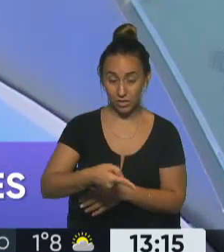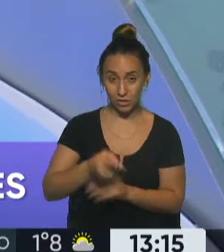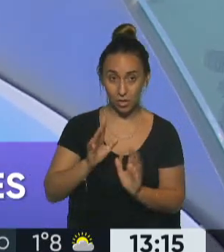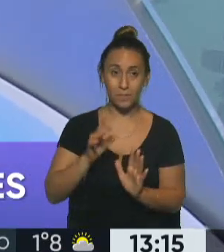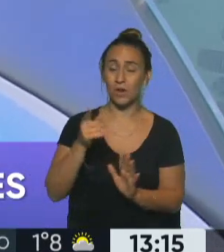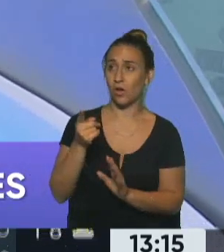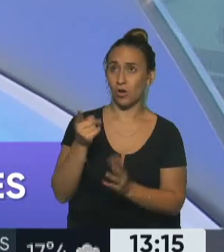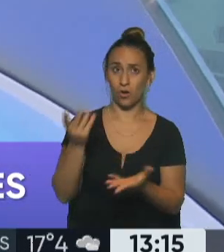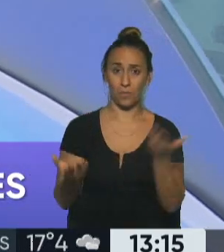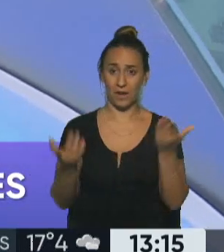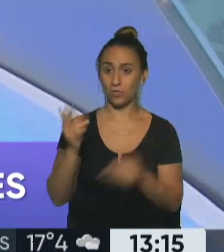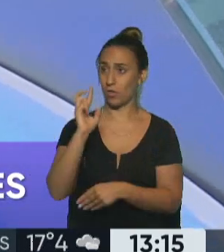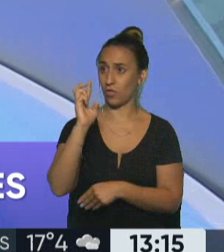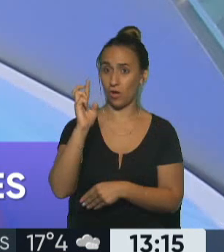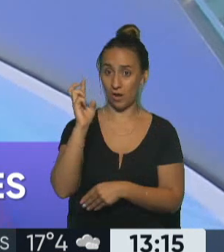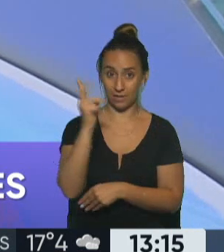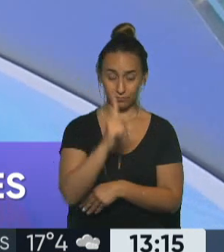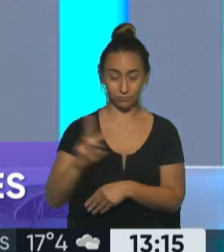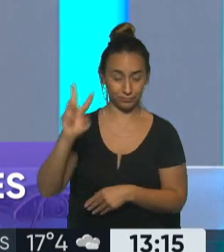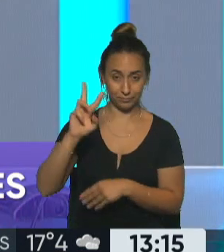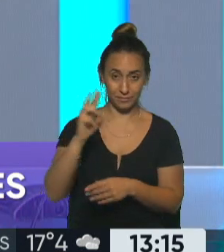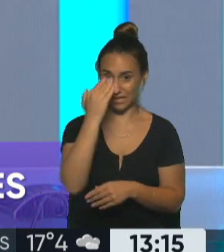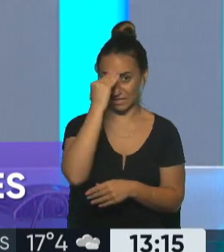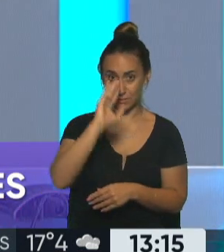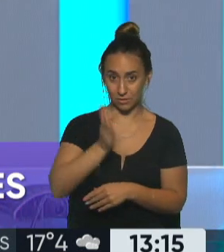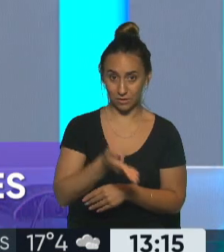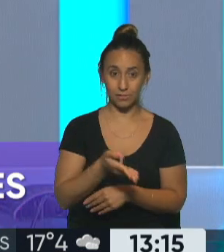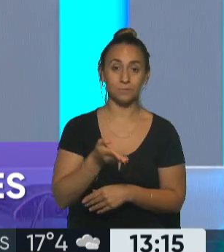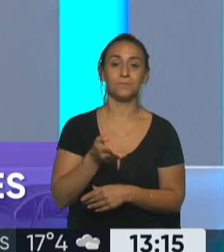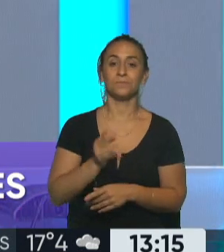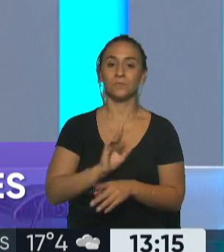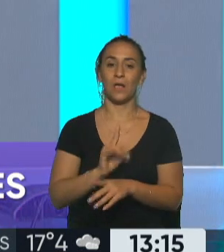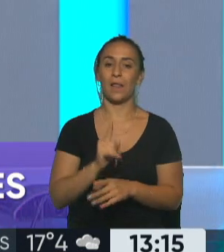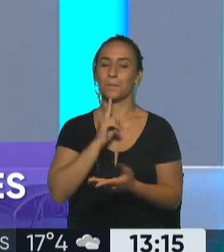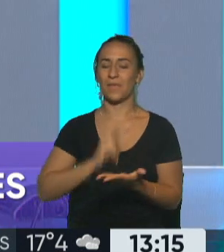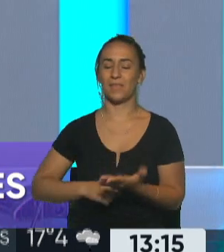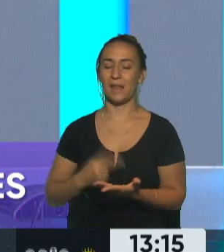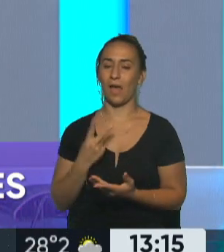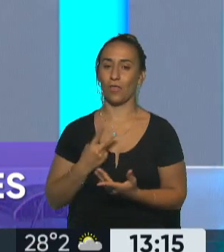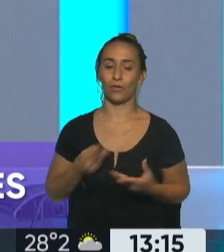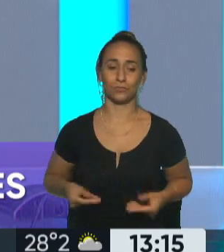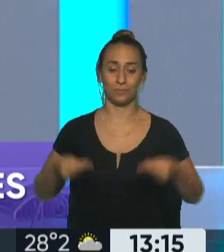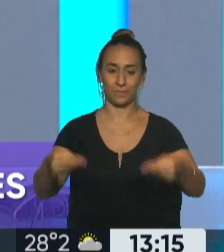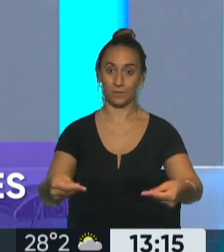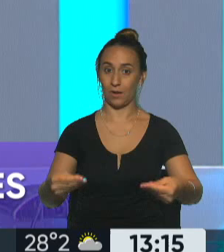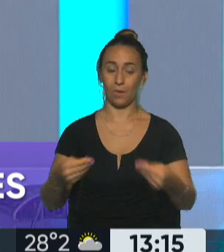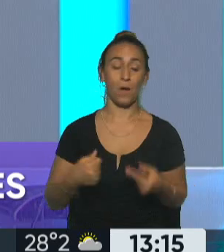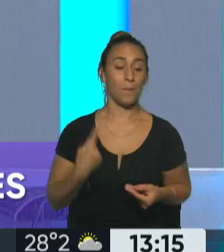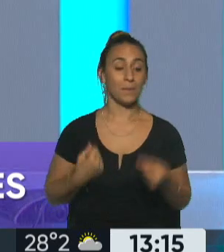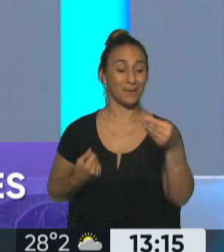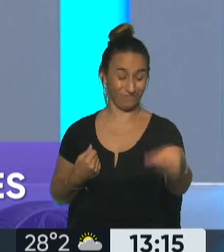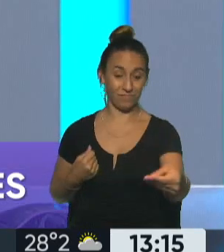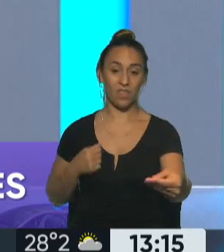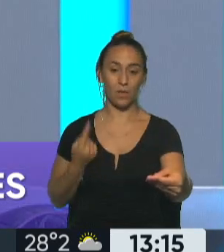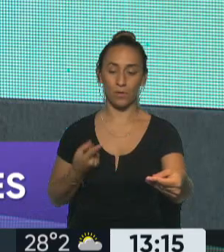de cambio de más del 100% digamos el tema es que no le dieron dos medias juntas sino que le dieron una primera y después le sacaron en la segunda entonces la mesa deace